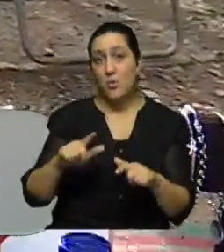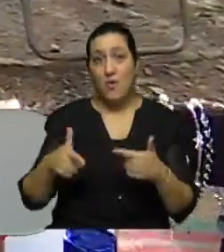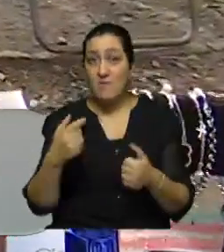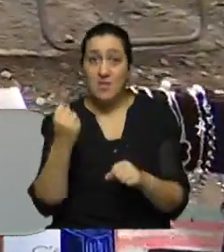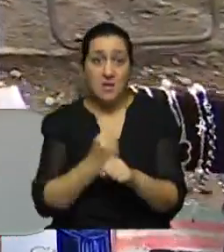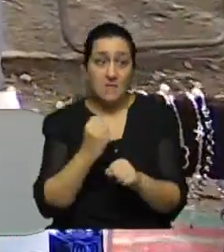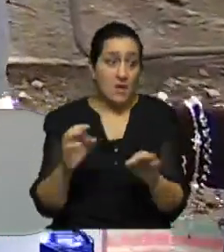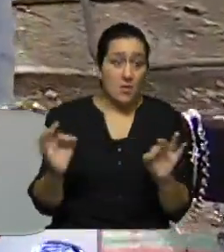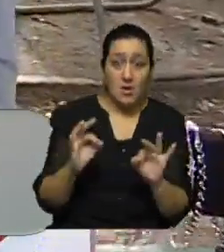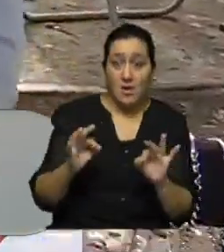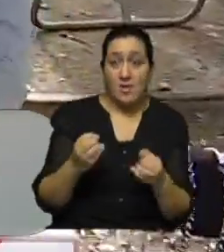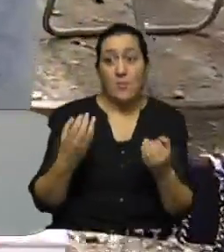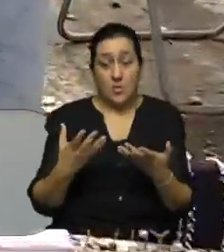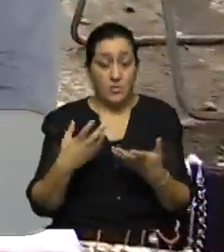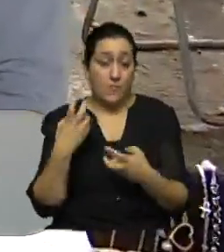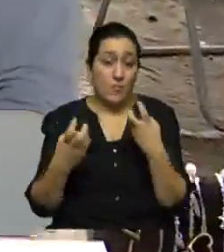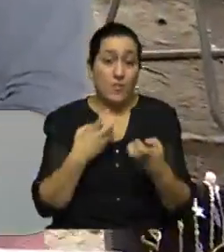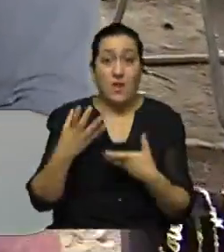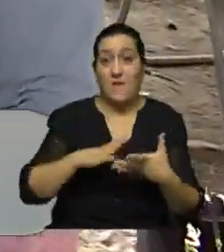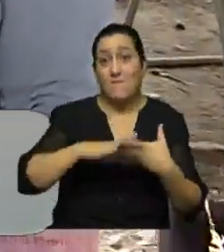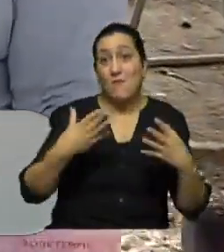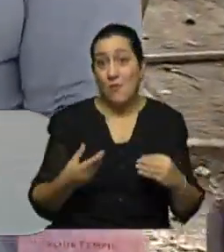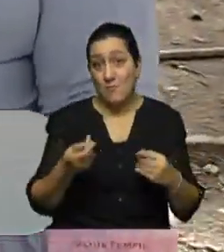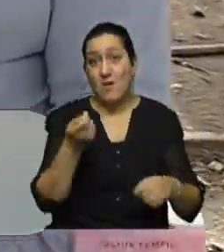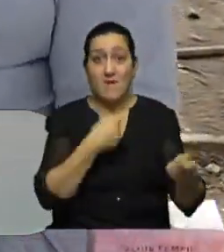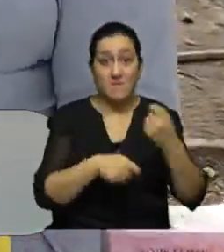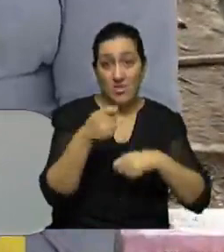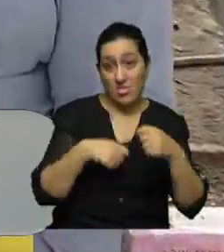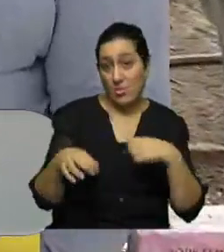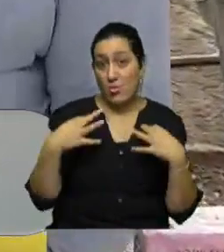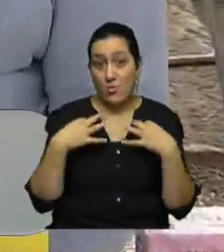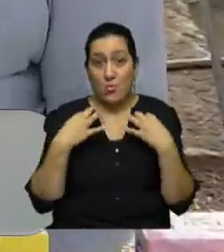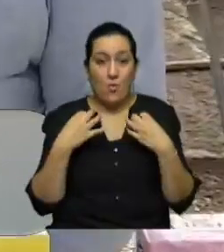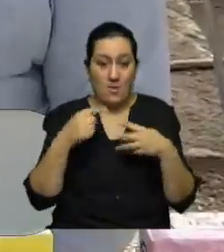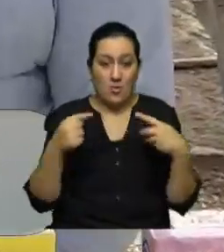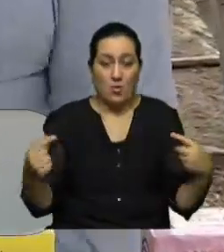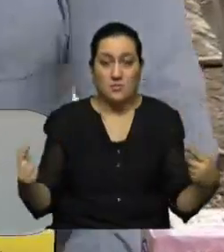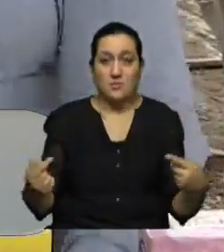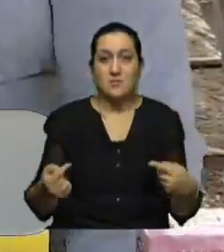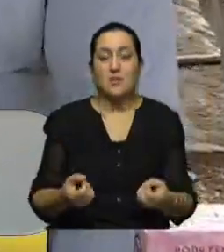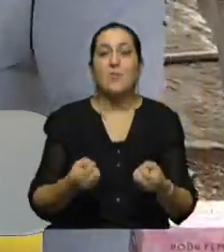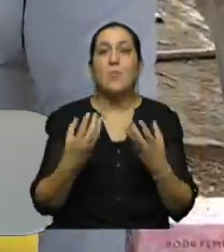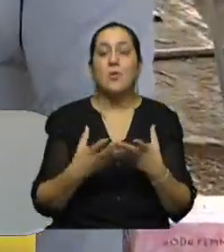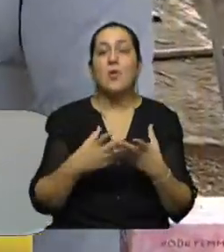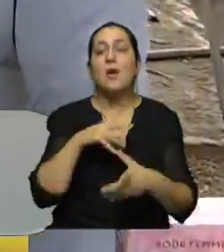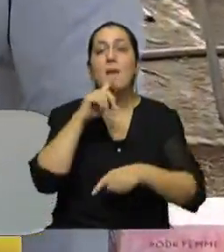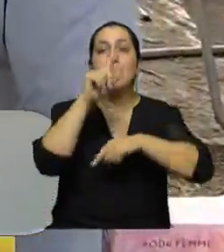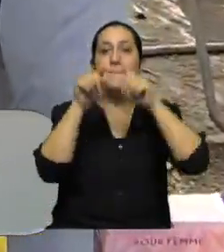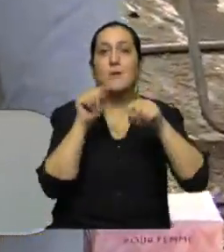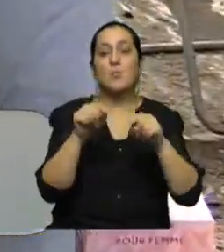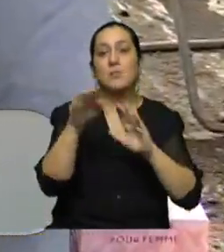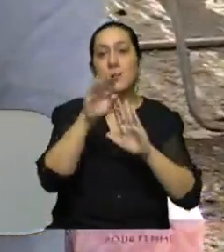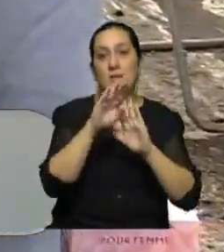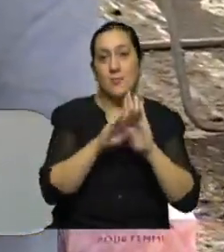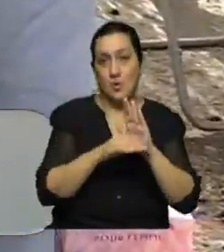y está, algo hay que hacer. ¿Le tuvo que salir a esto? A lo que caiga. Vecino, sí. En la consigna del día de hoy del programa